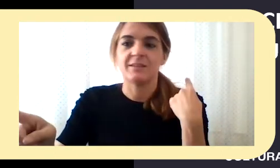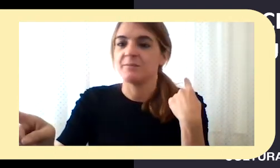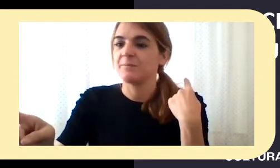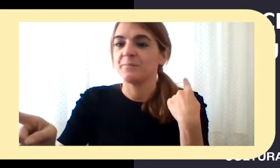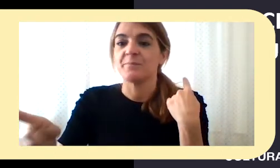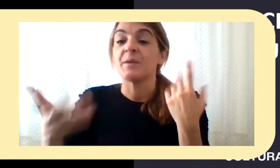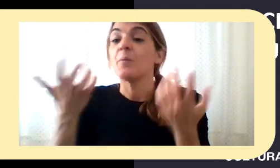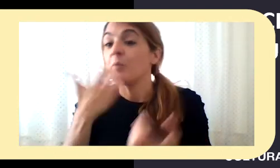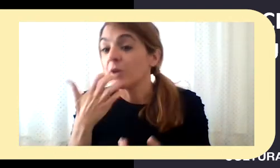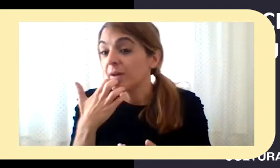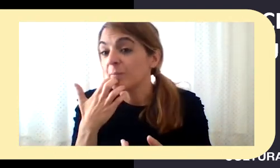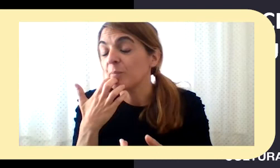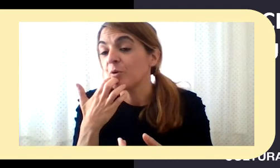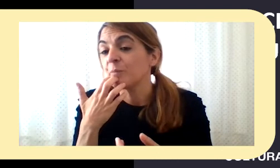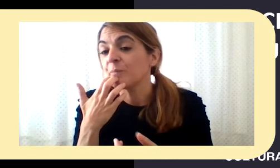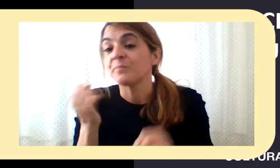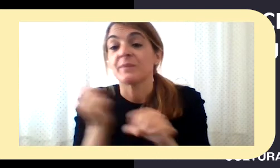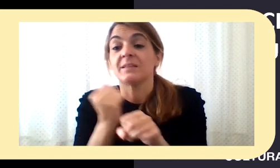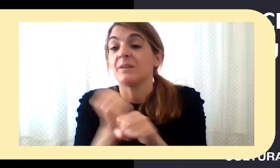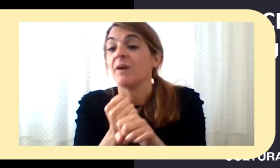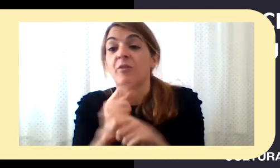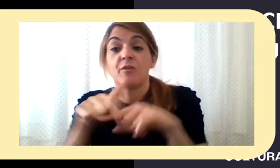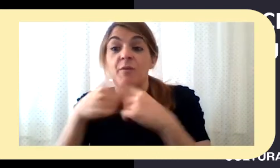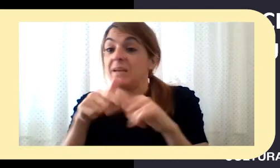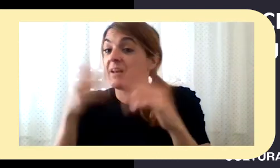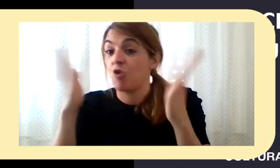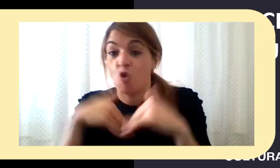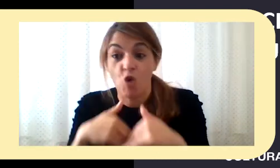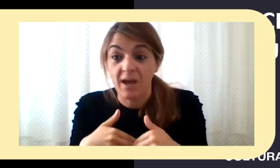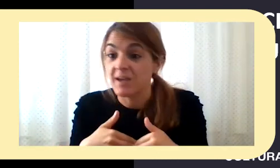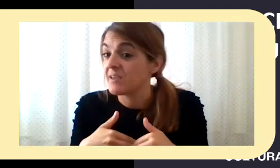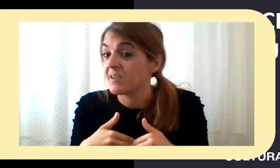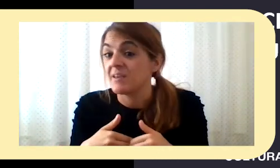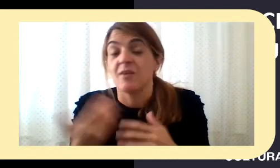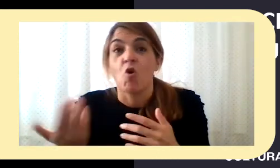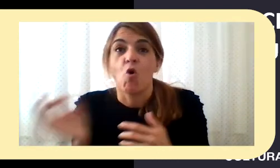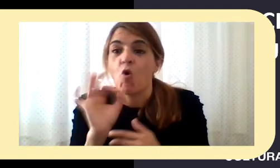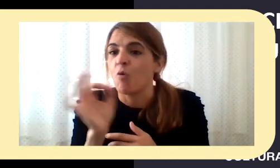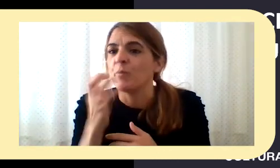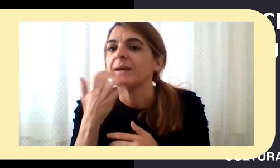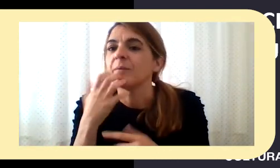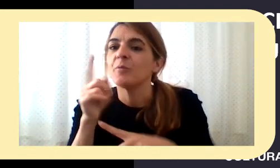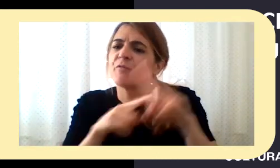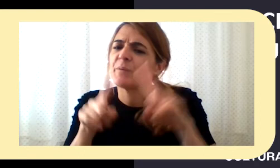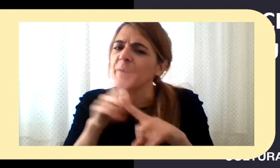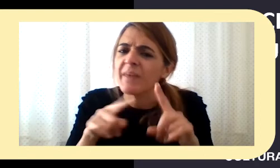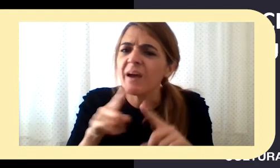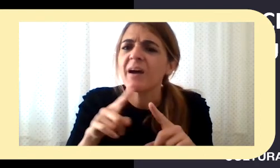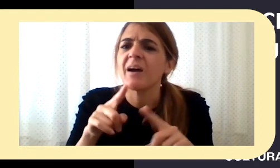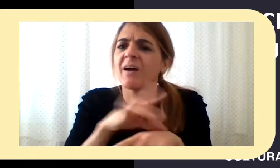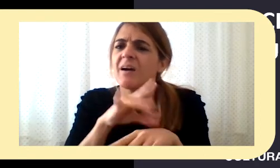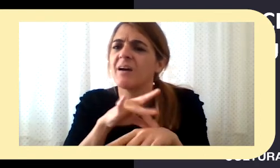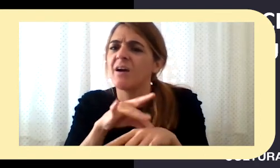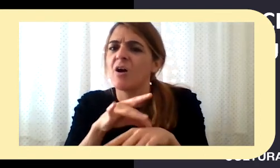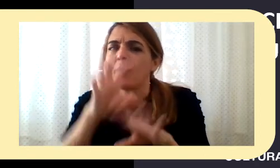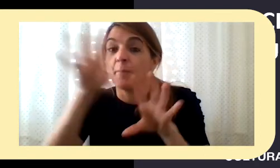el sentido que no hay trabajadoras familiares para contener problemas o de enfermedad o problemas que en